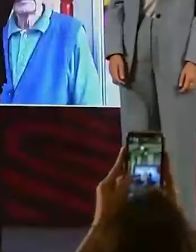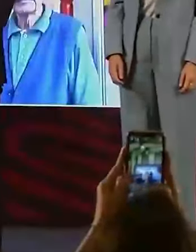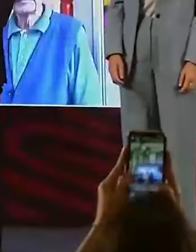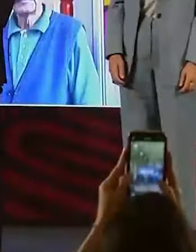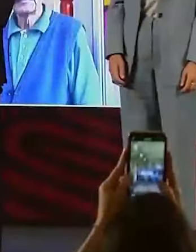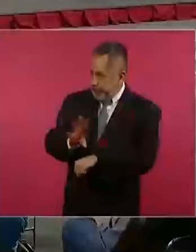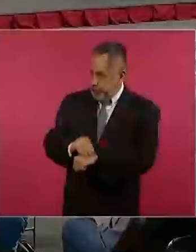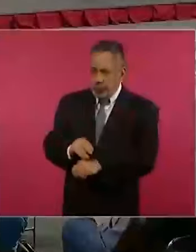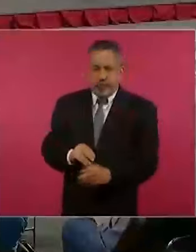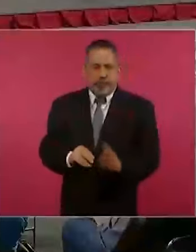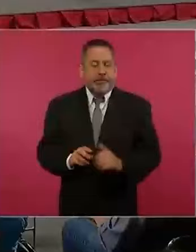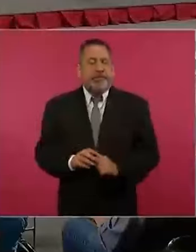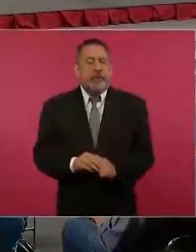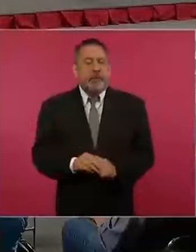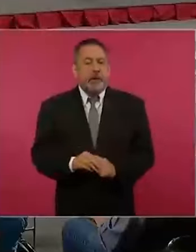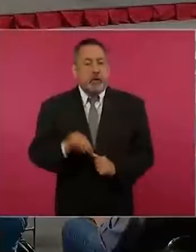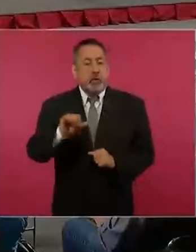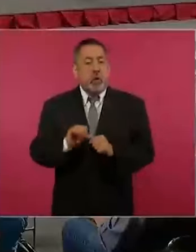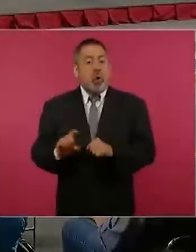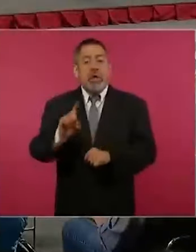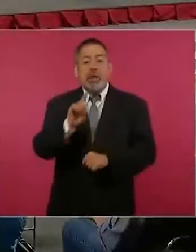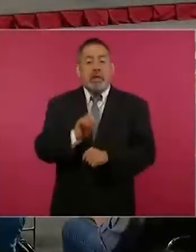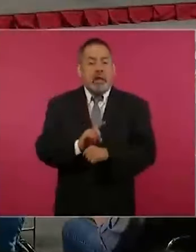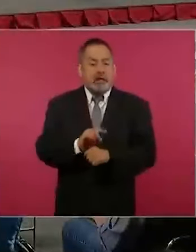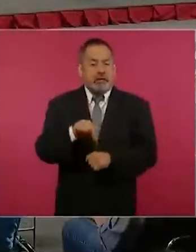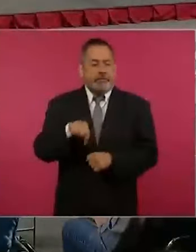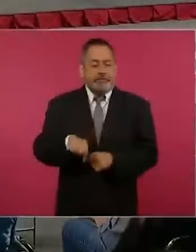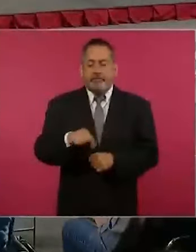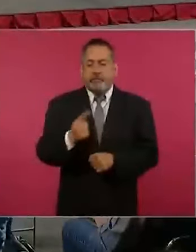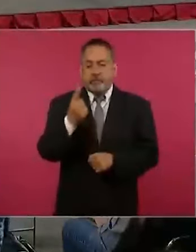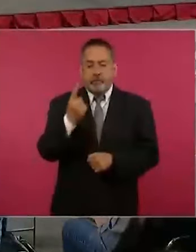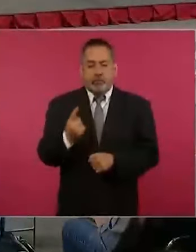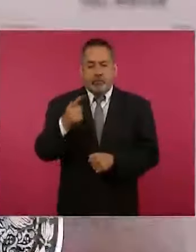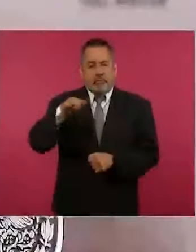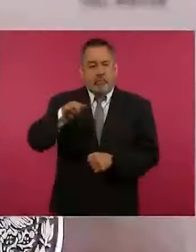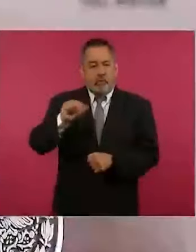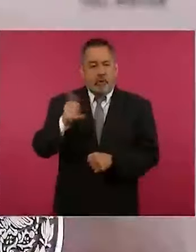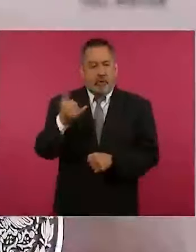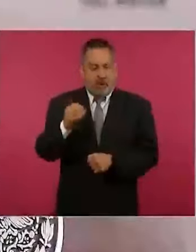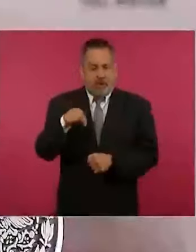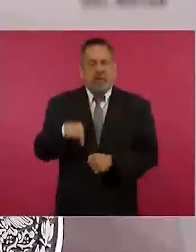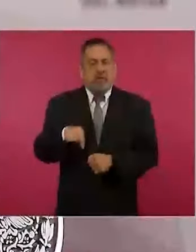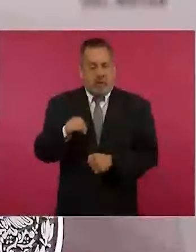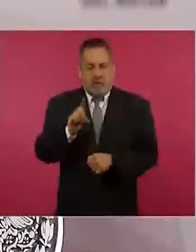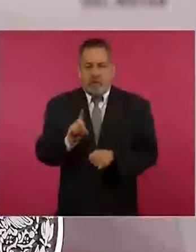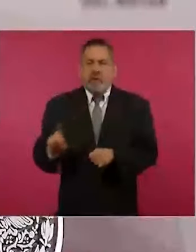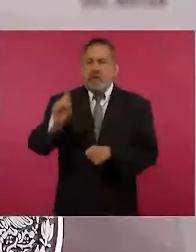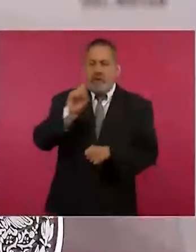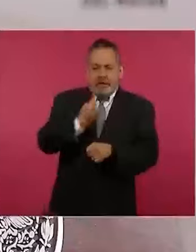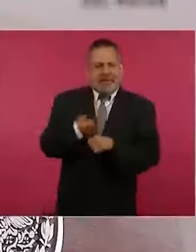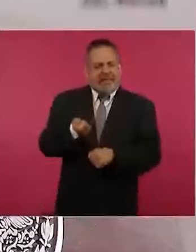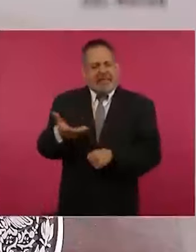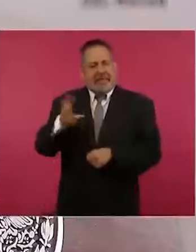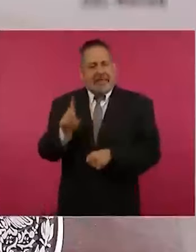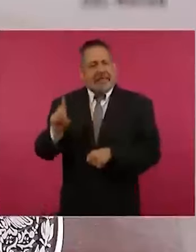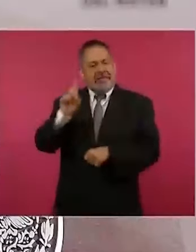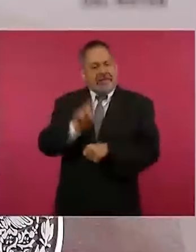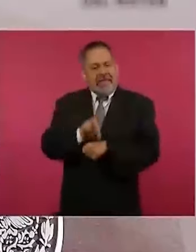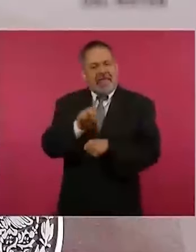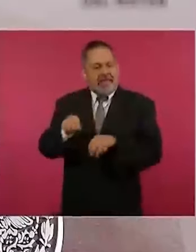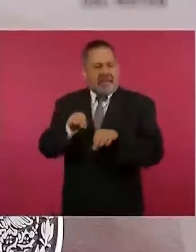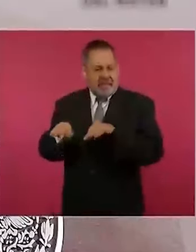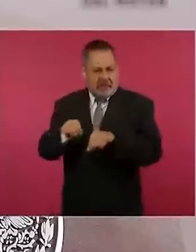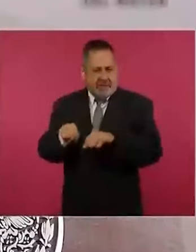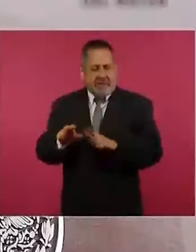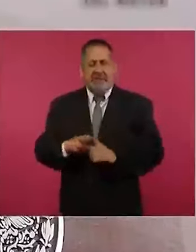Pensiones para el Bienestar. El día de hoy, 1 de mayo, Día del Trabajo,